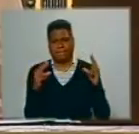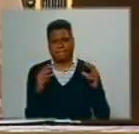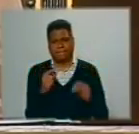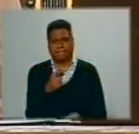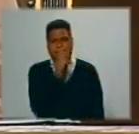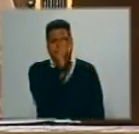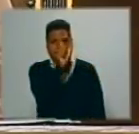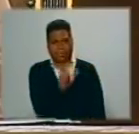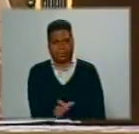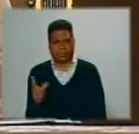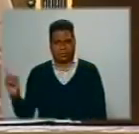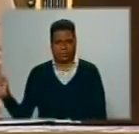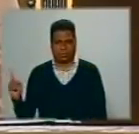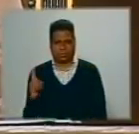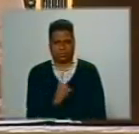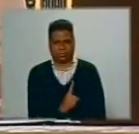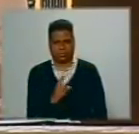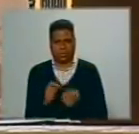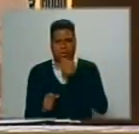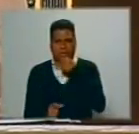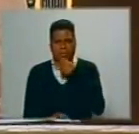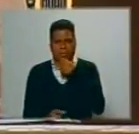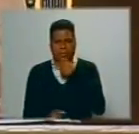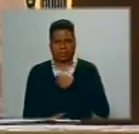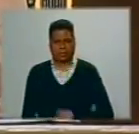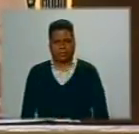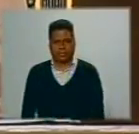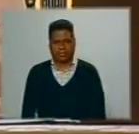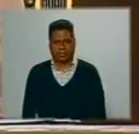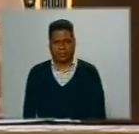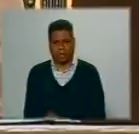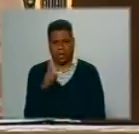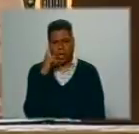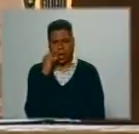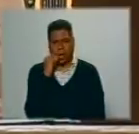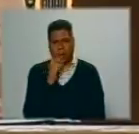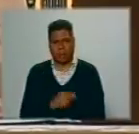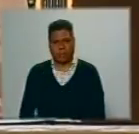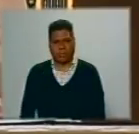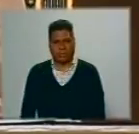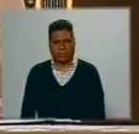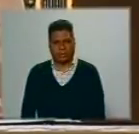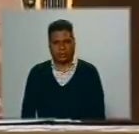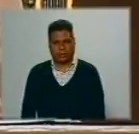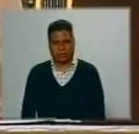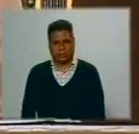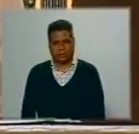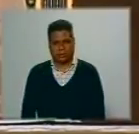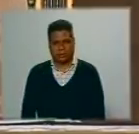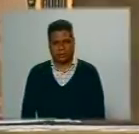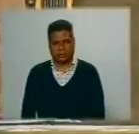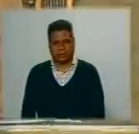profesor Adán Chávez, presidente de la Comisión de Relaciones Internacionales. Por favor.